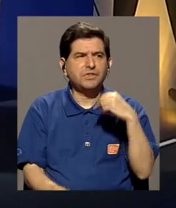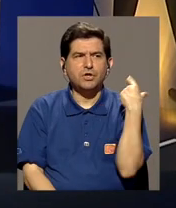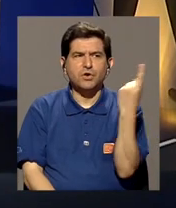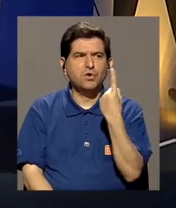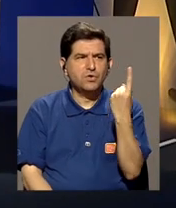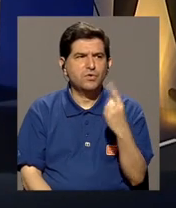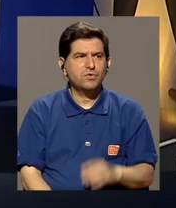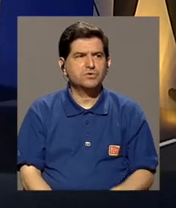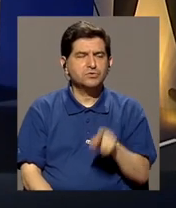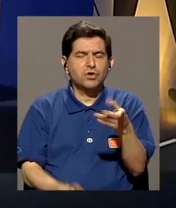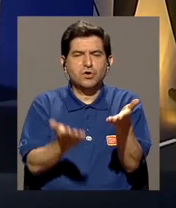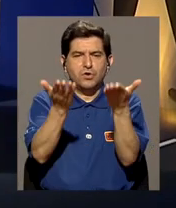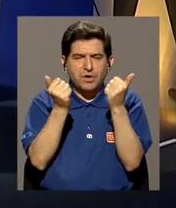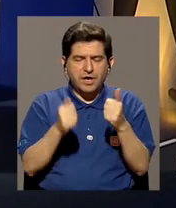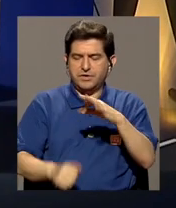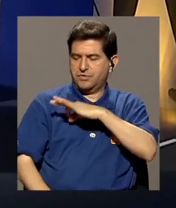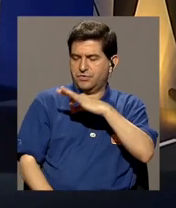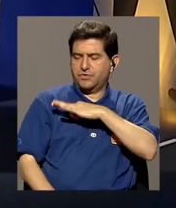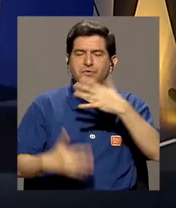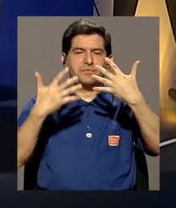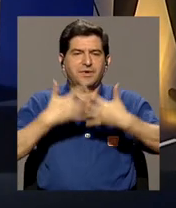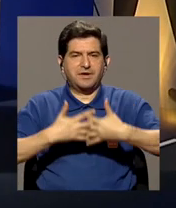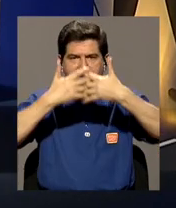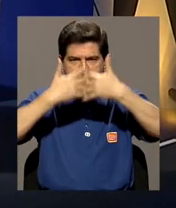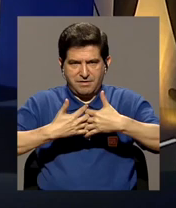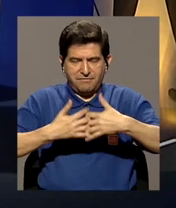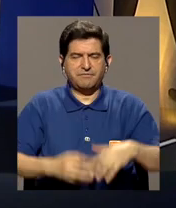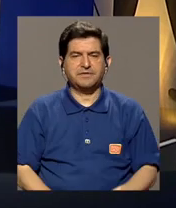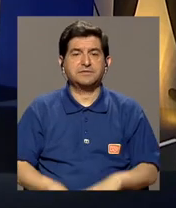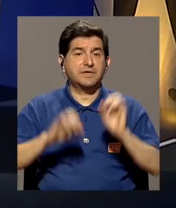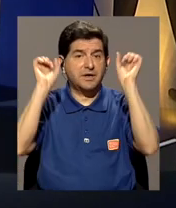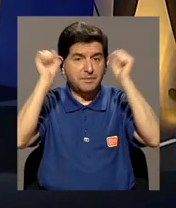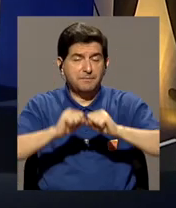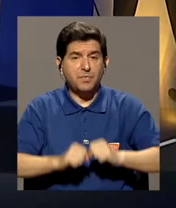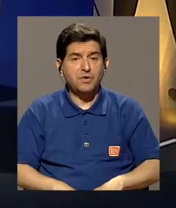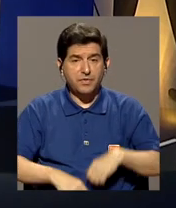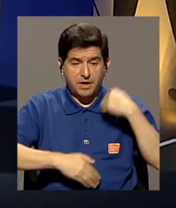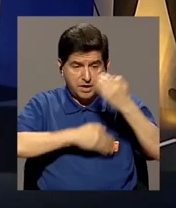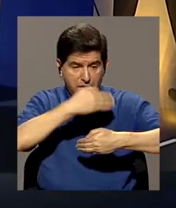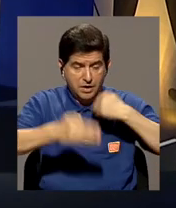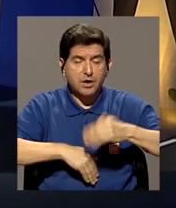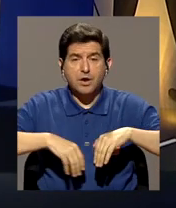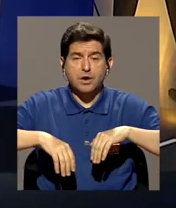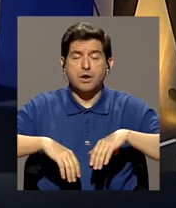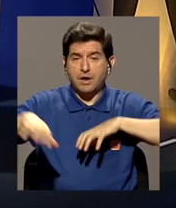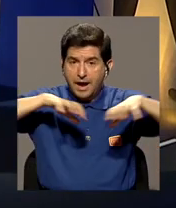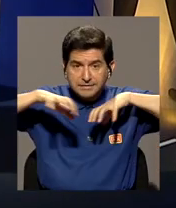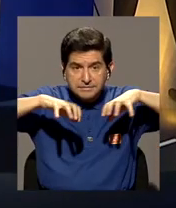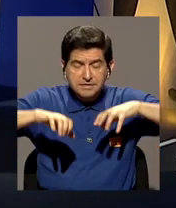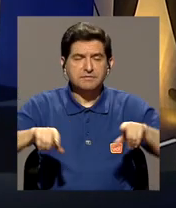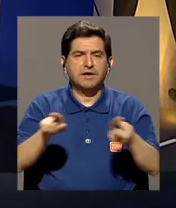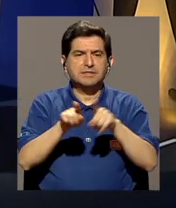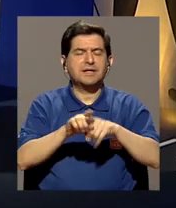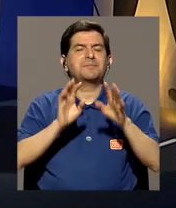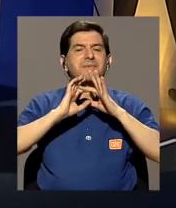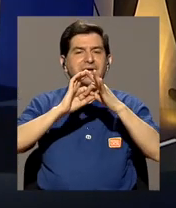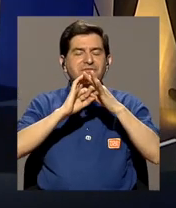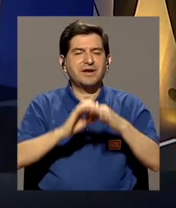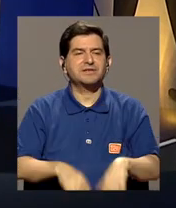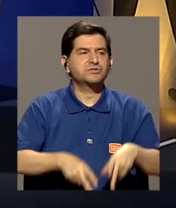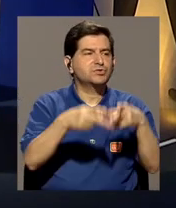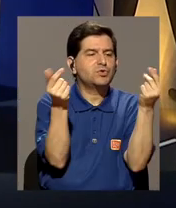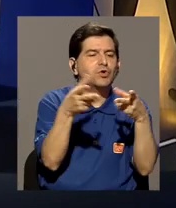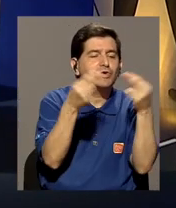esté que ellos quieren favorecer a la industria para que sea para que dinamice la producción sino que también hay una relación de